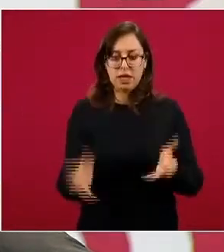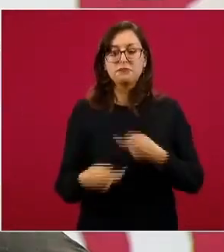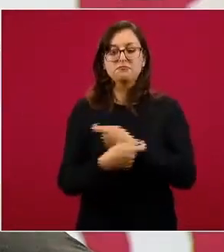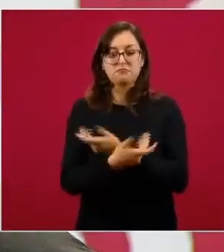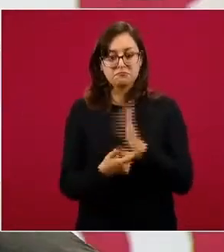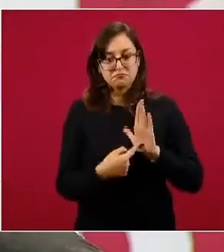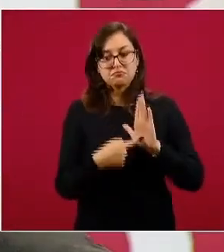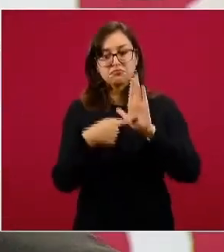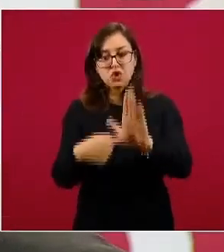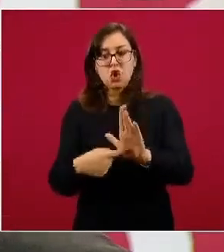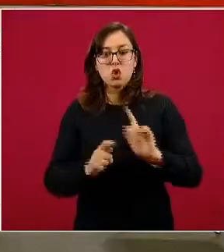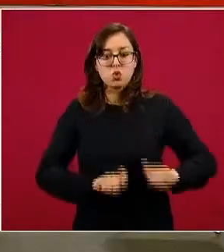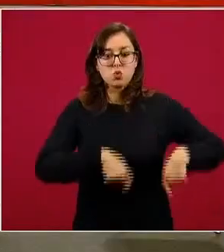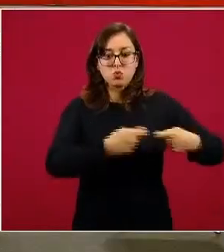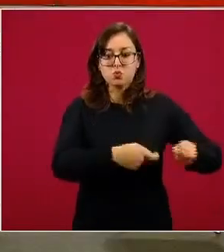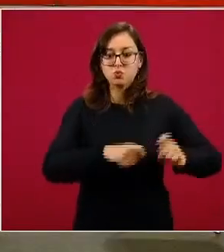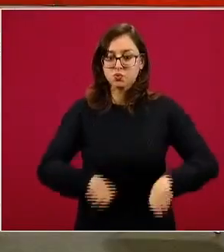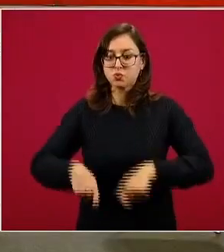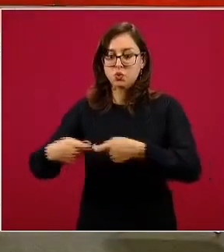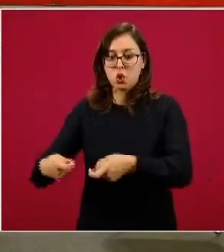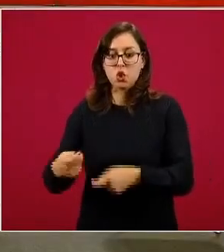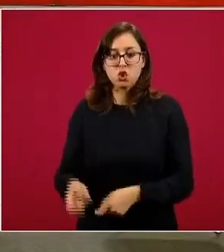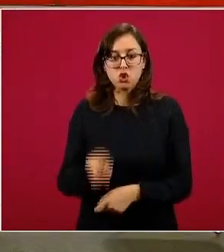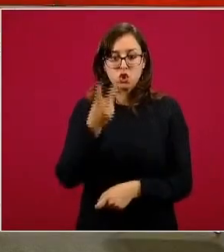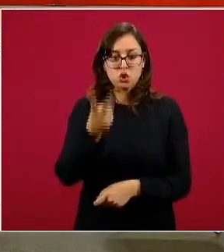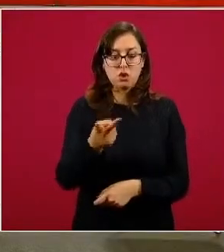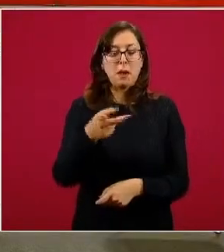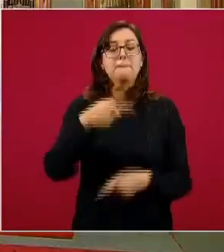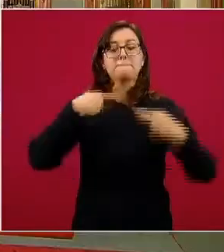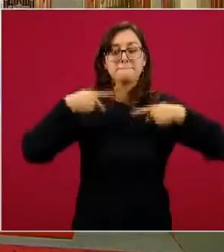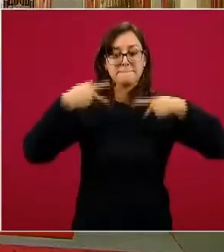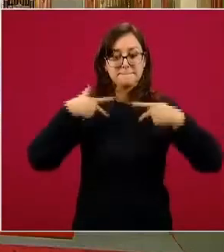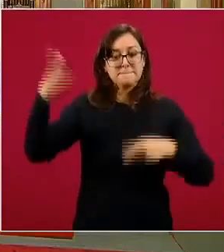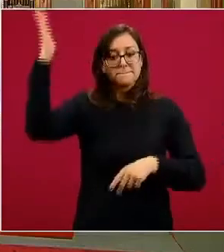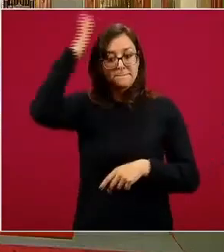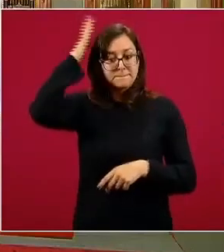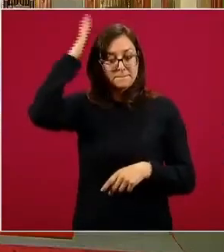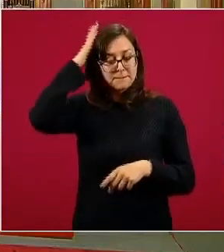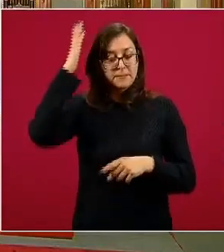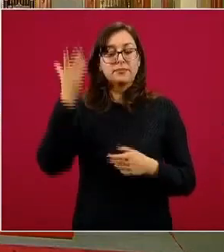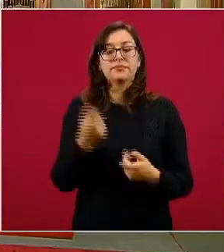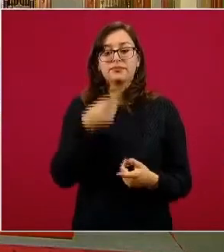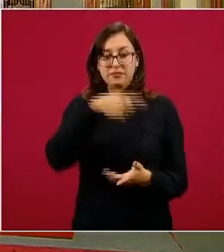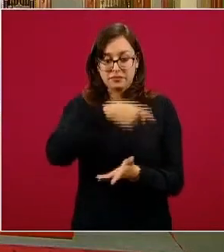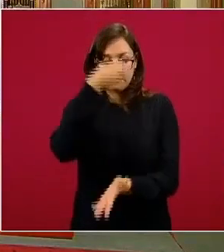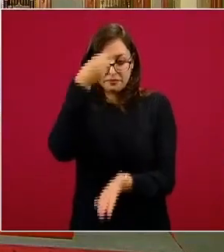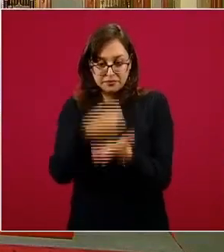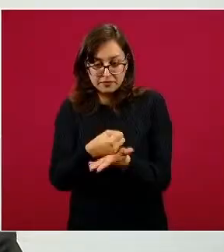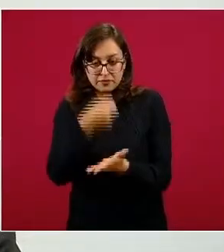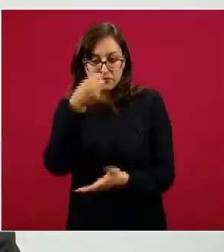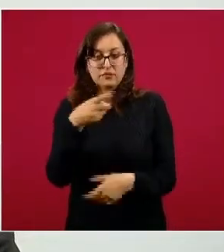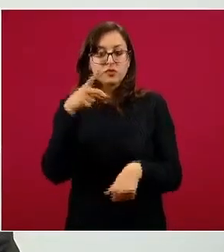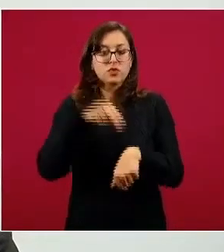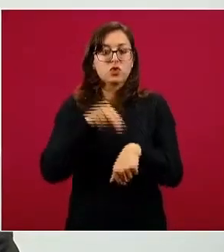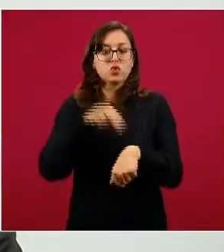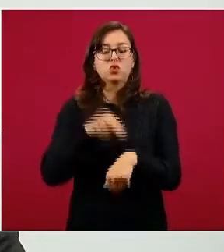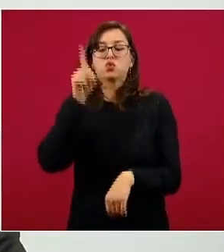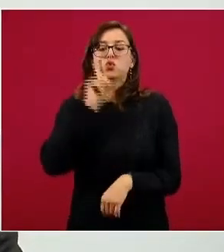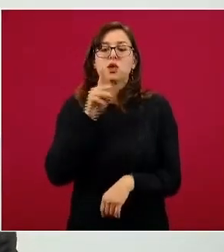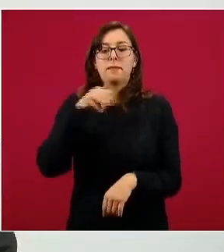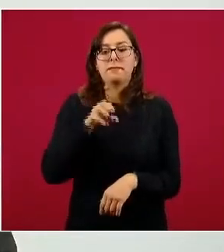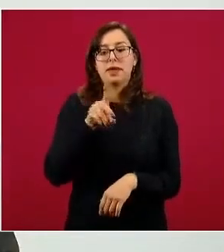públicamente 2 nombramientos que hizo el secretario de Salud, la persona titular de la Comisión de Autorización Sanitaria, la doctora América